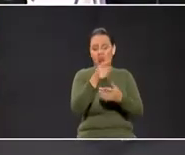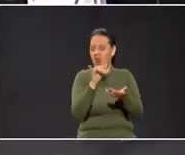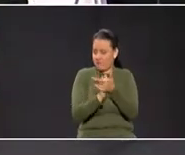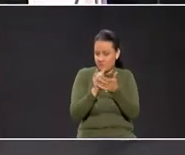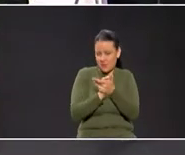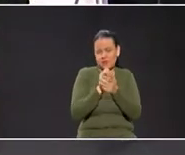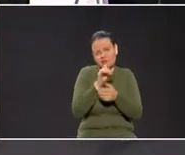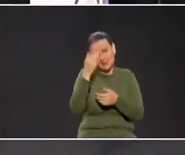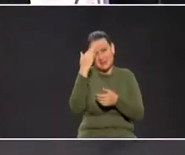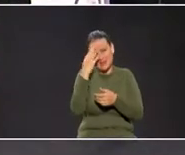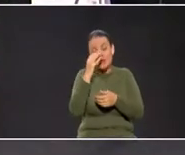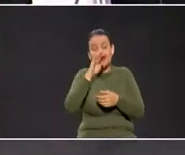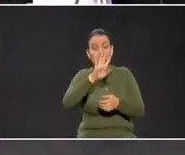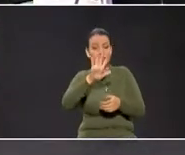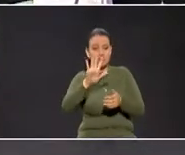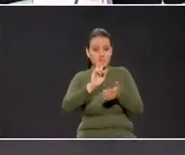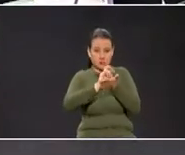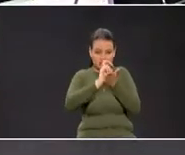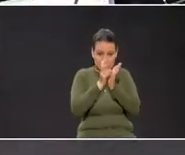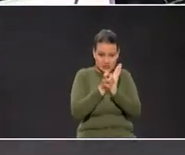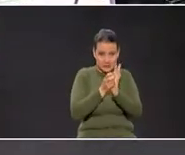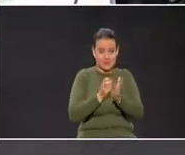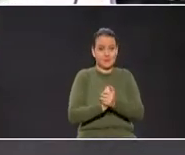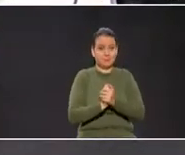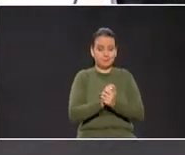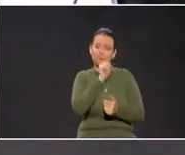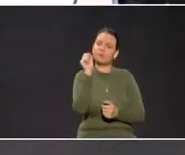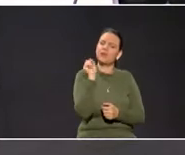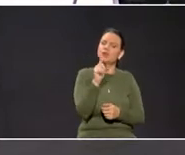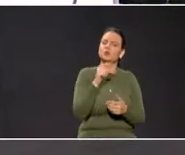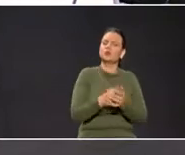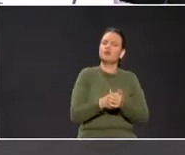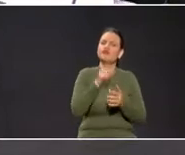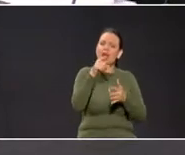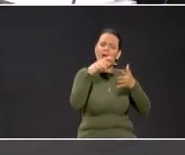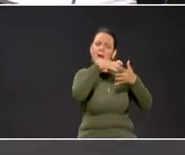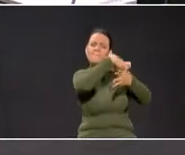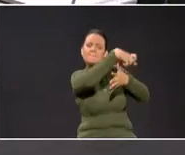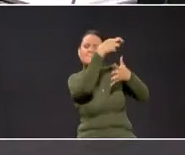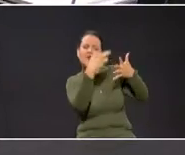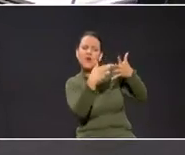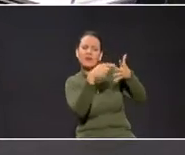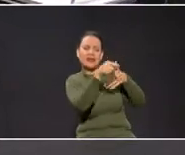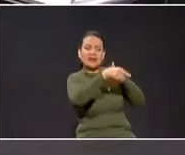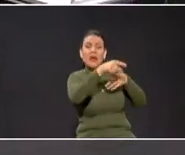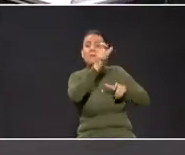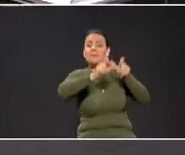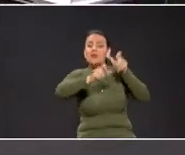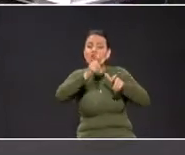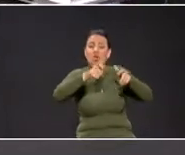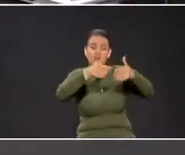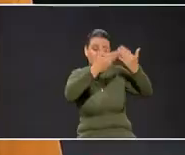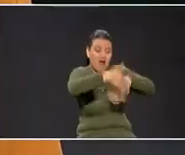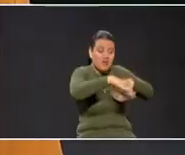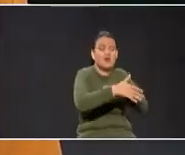segundos para responder y es muy directa la pregunta cuál es su programa de atención a habitantes de calle